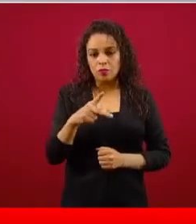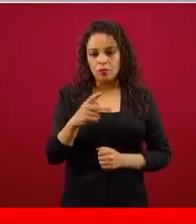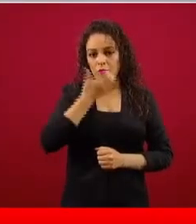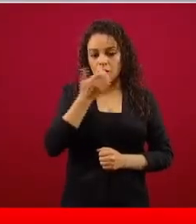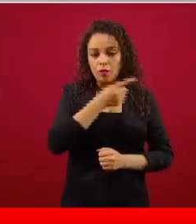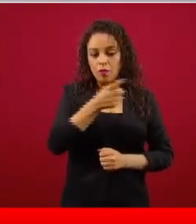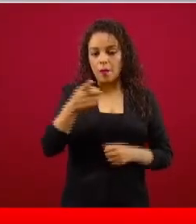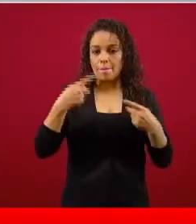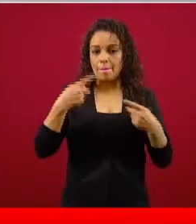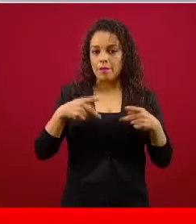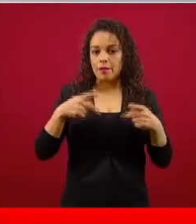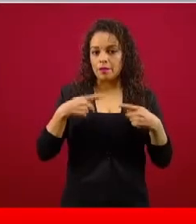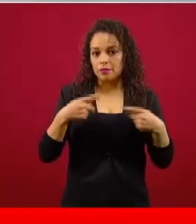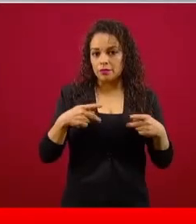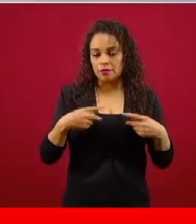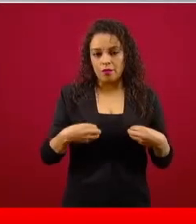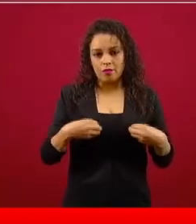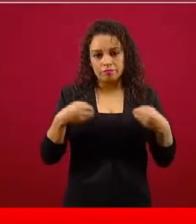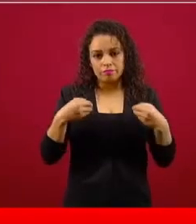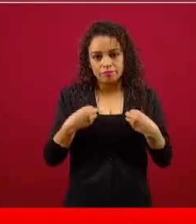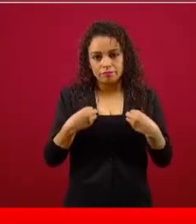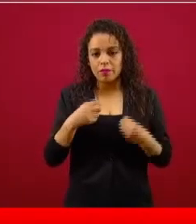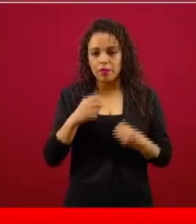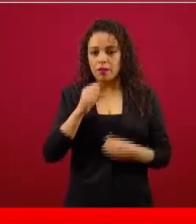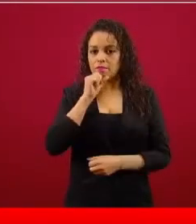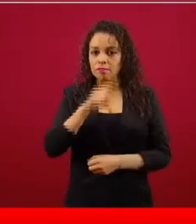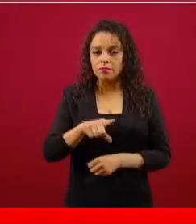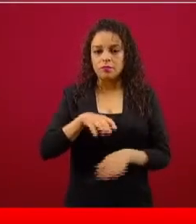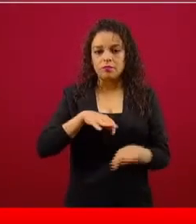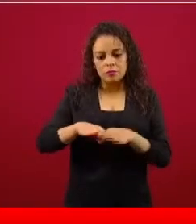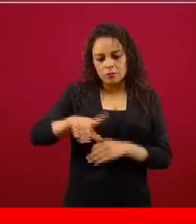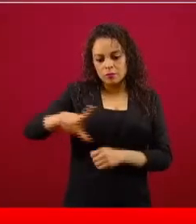como forma de gobierno.